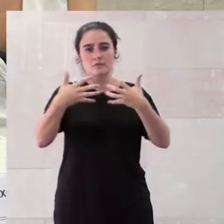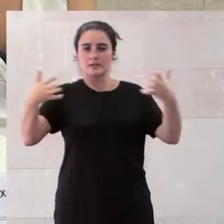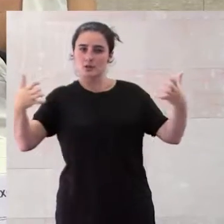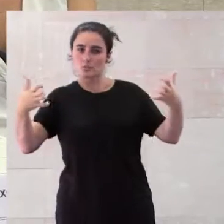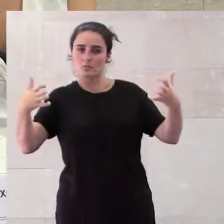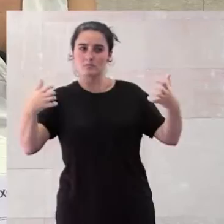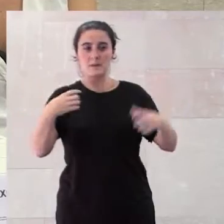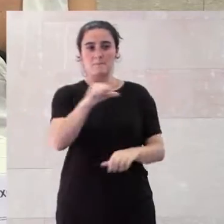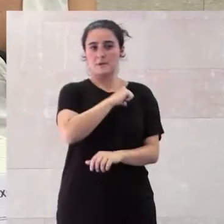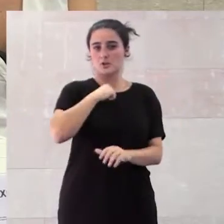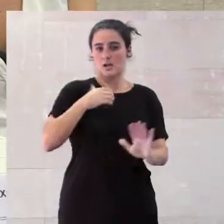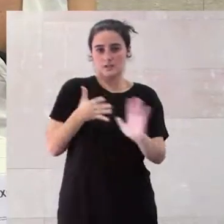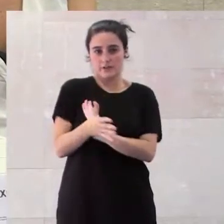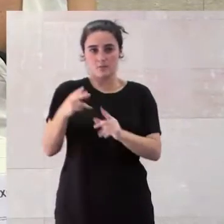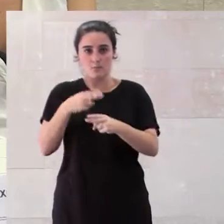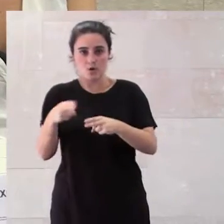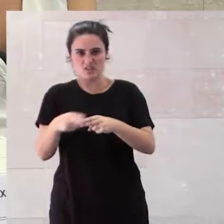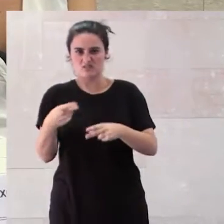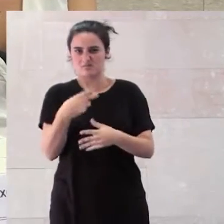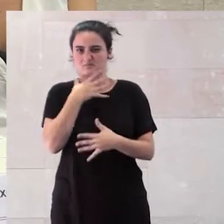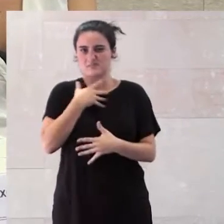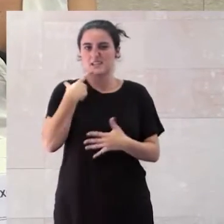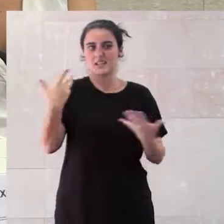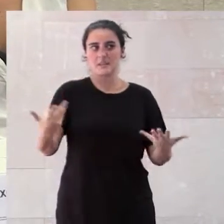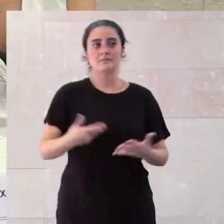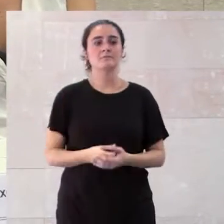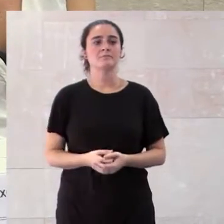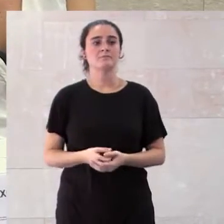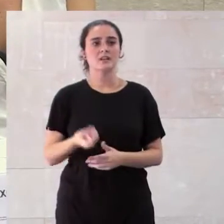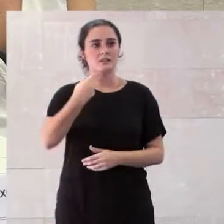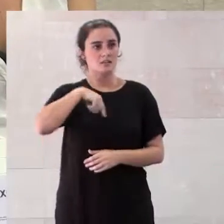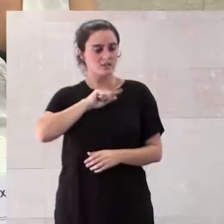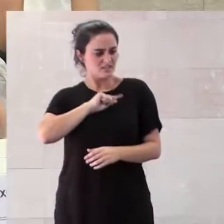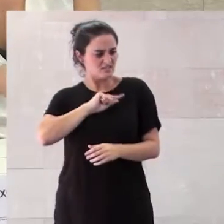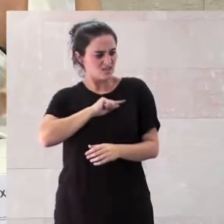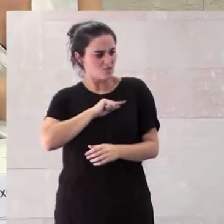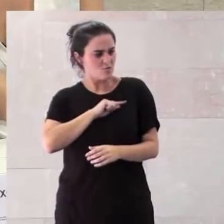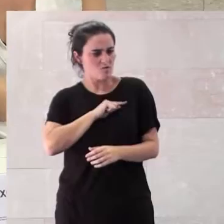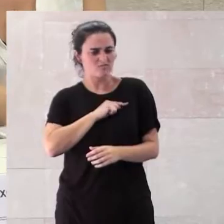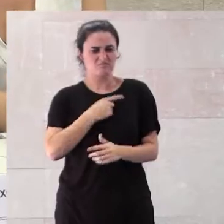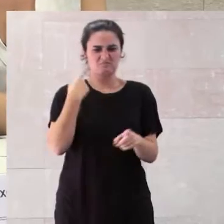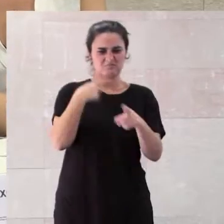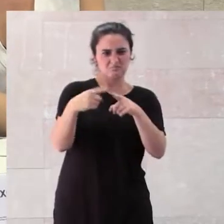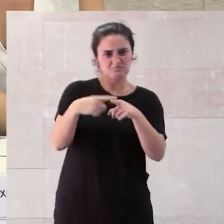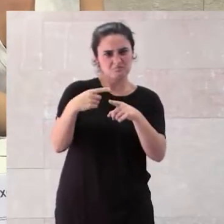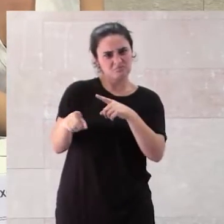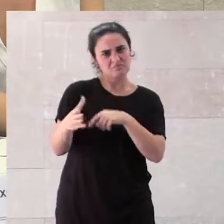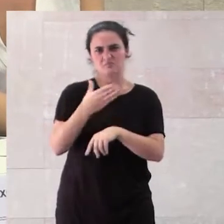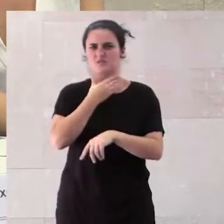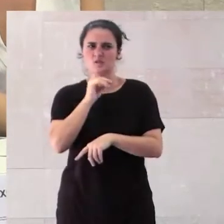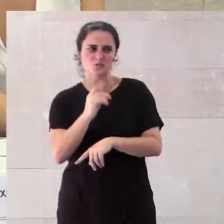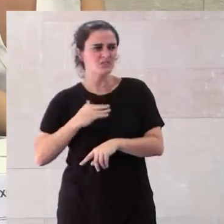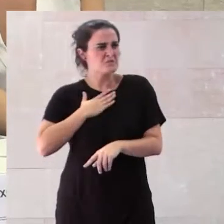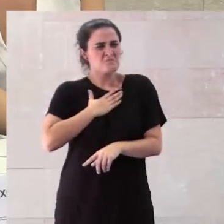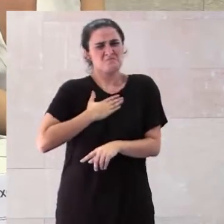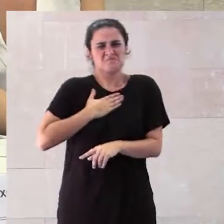político. ¿Qué quiere decir esto? Que lo que sentimos las mujeres, los malestares que sentimos las mujeres, las incomodidades